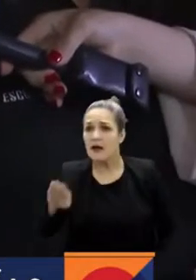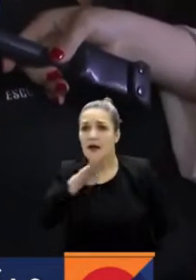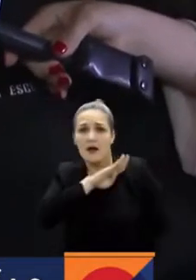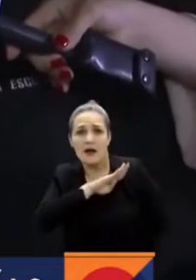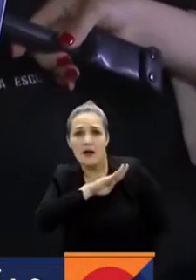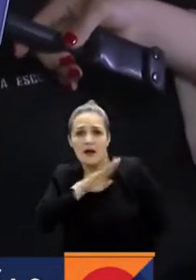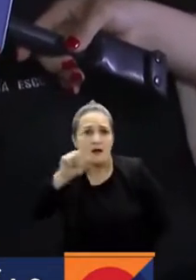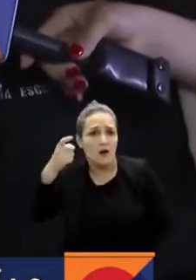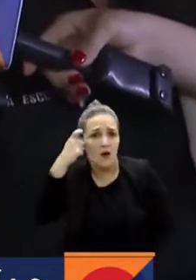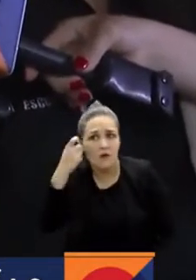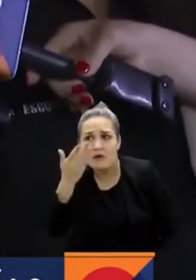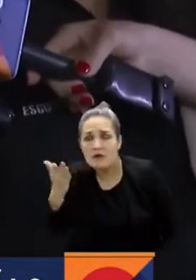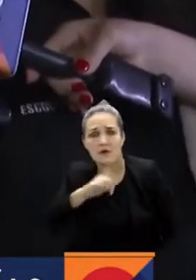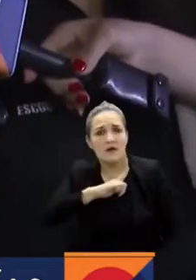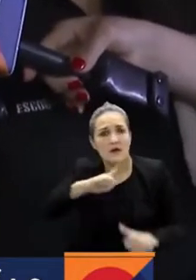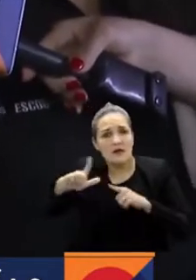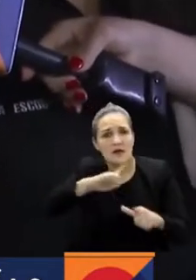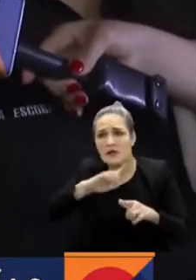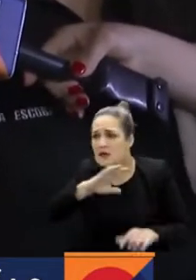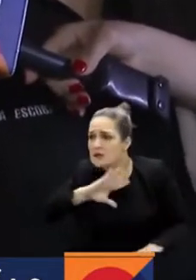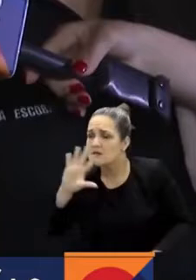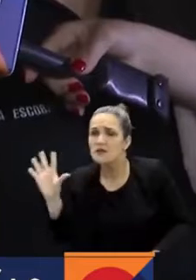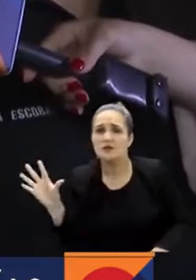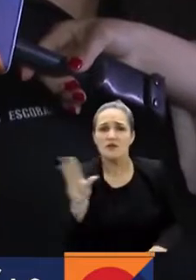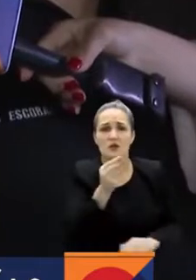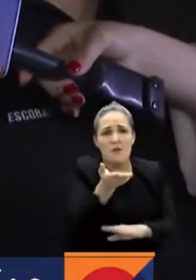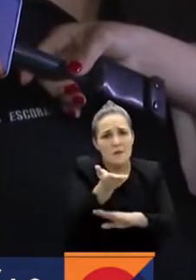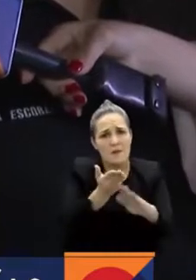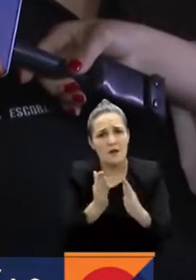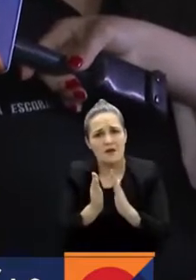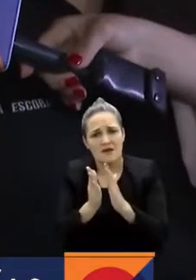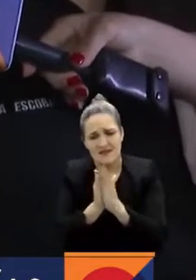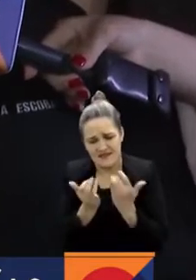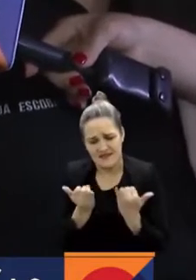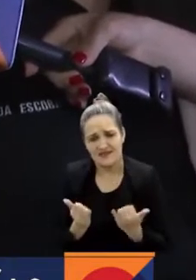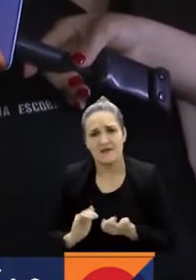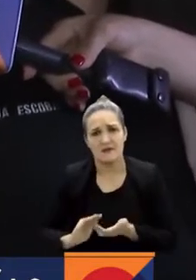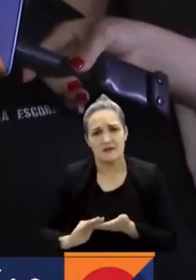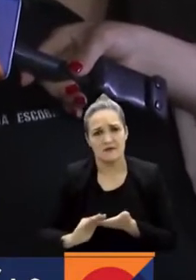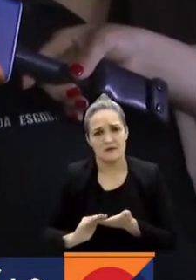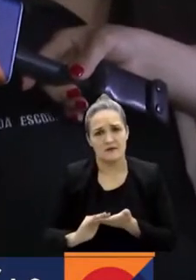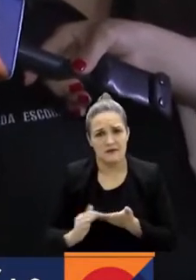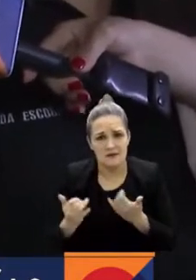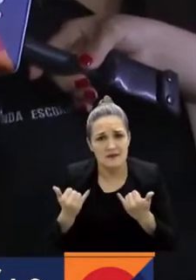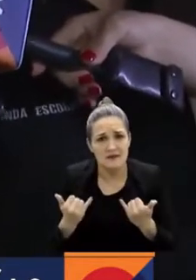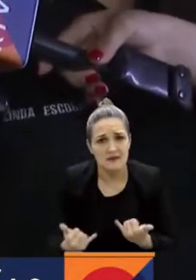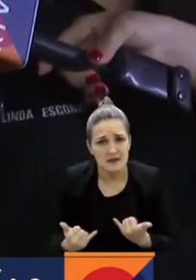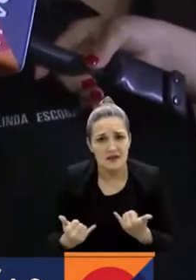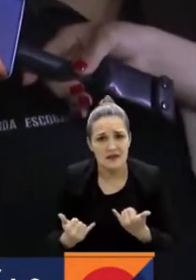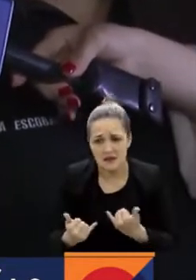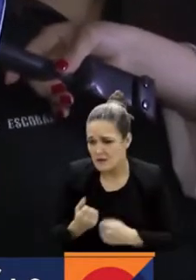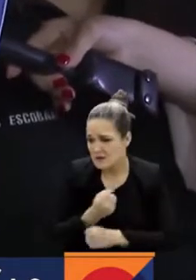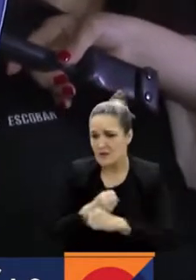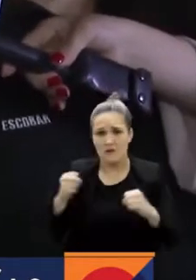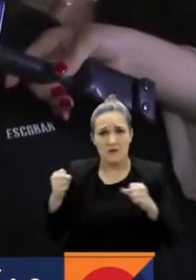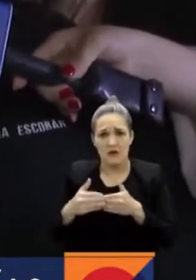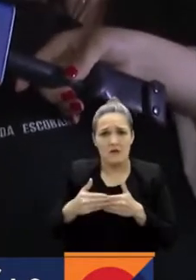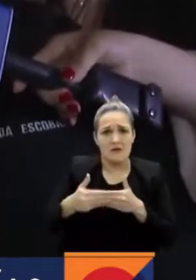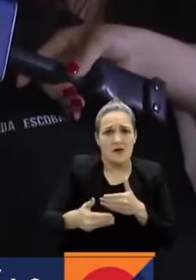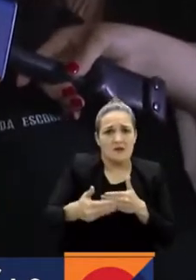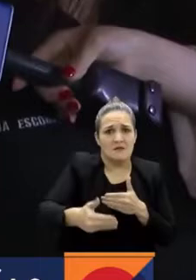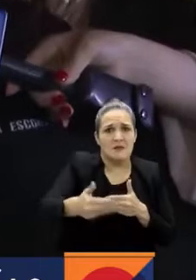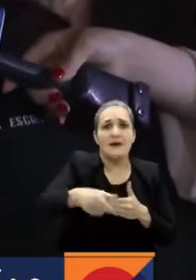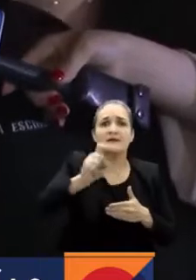a los gobernadores, a los líderes de este país que tomemos medidas y porque también necesitamos